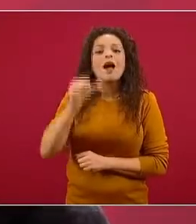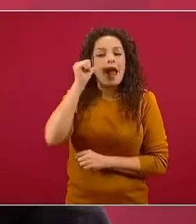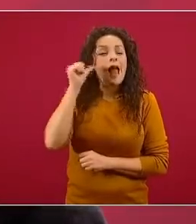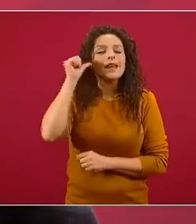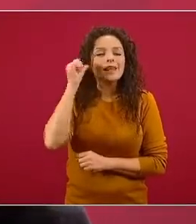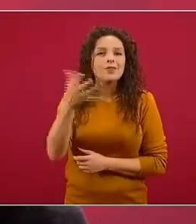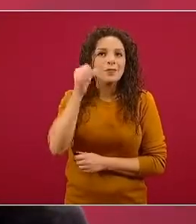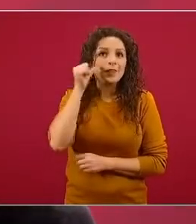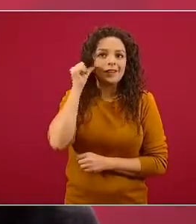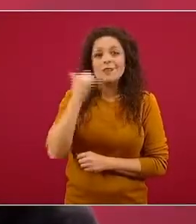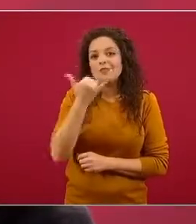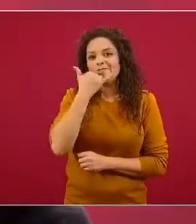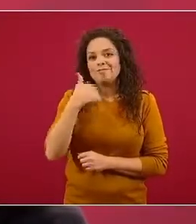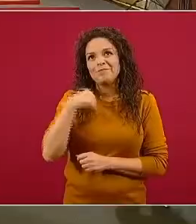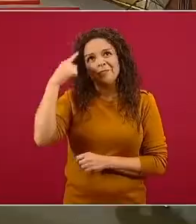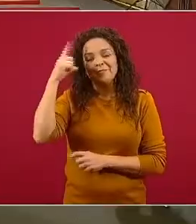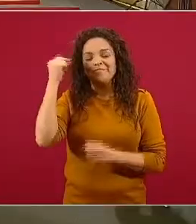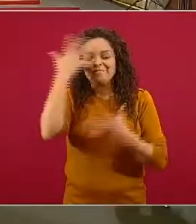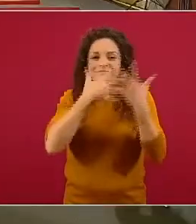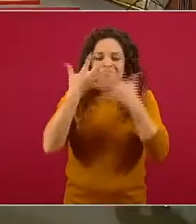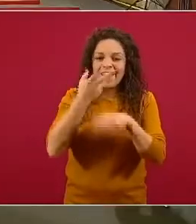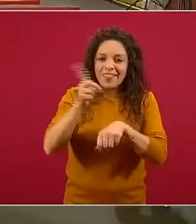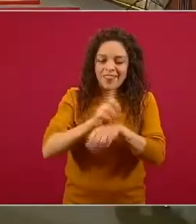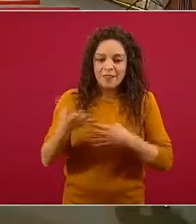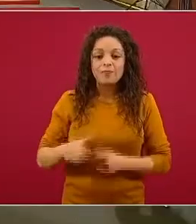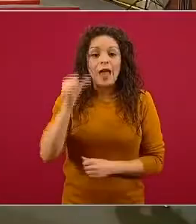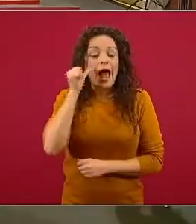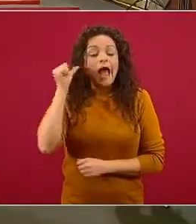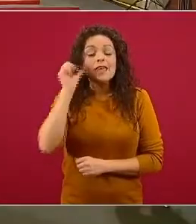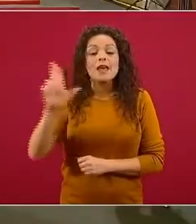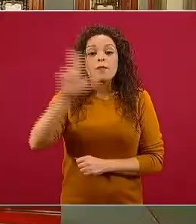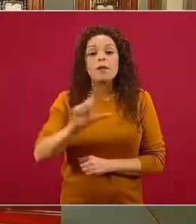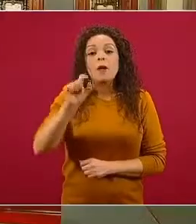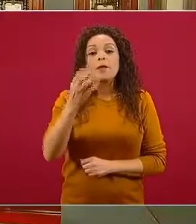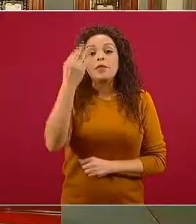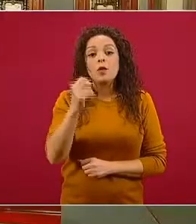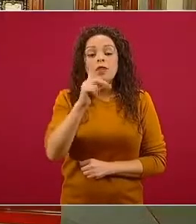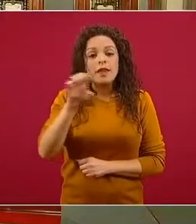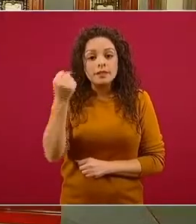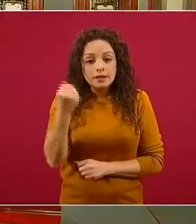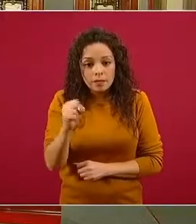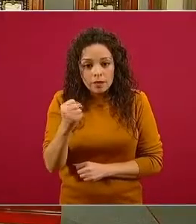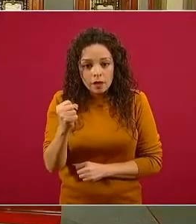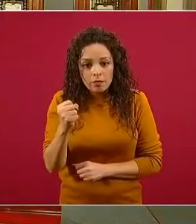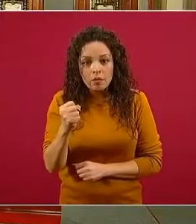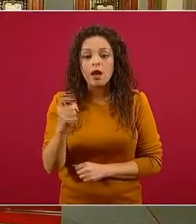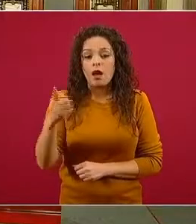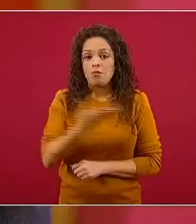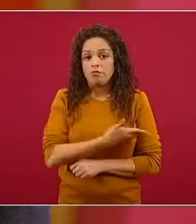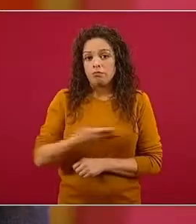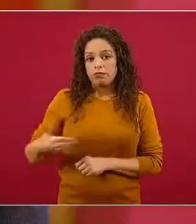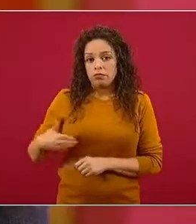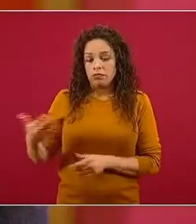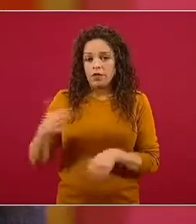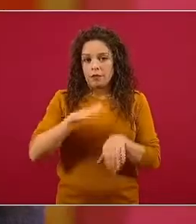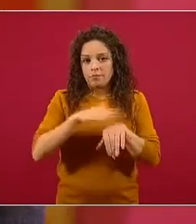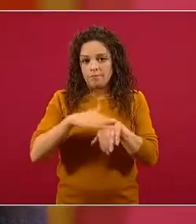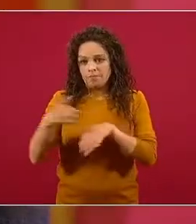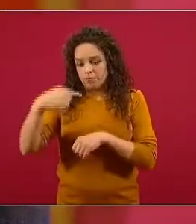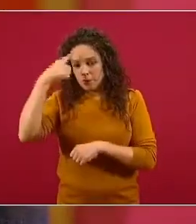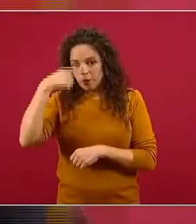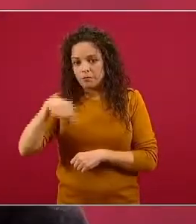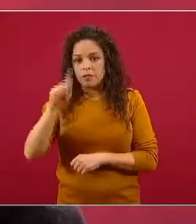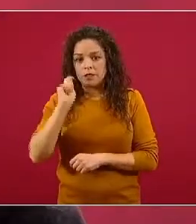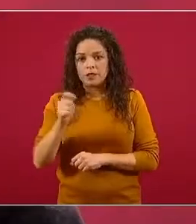ayer, ya no sé en qué día vivo, hoy es miércoles 30 de septiembre, ayer martes 29 de septiembre nos convocó el presidente,